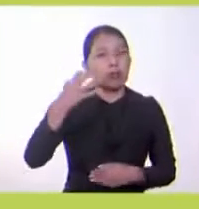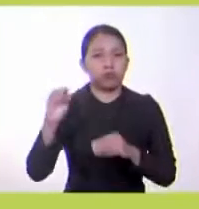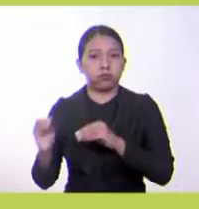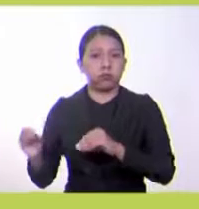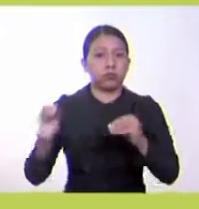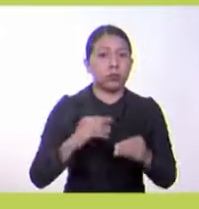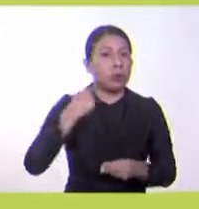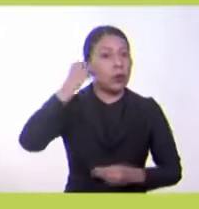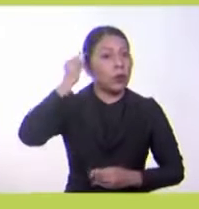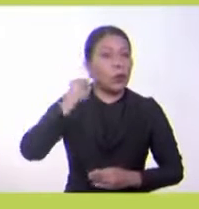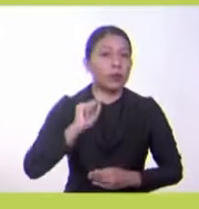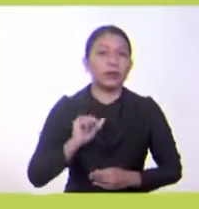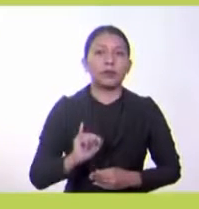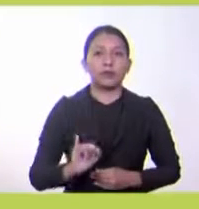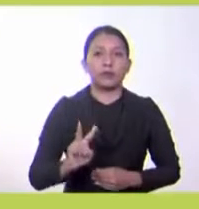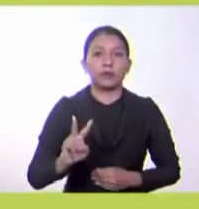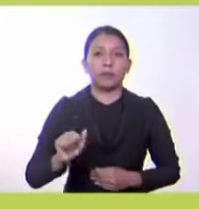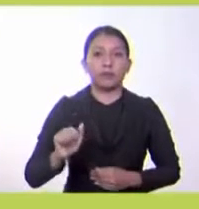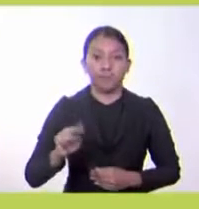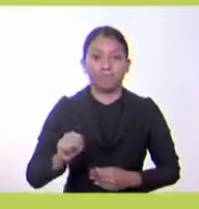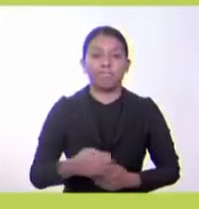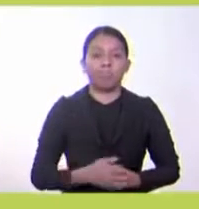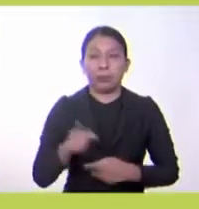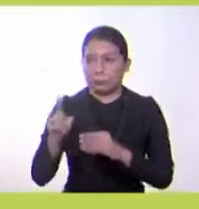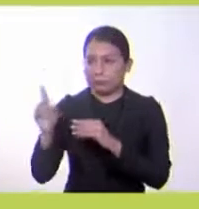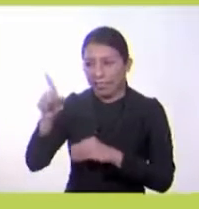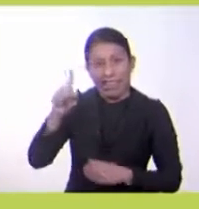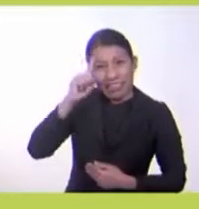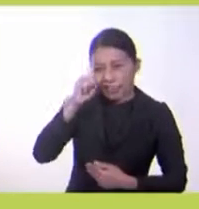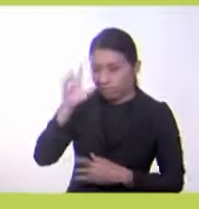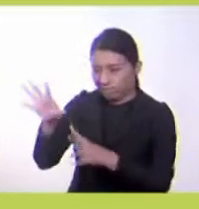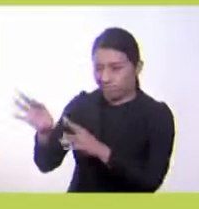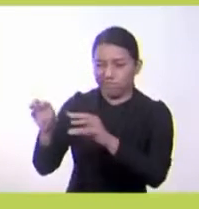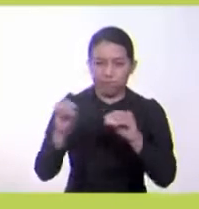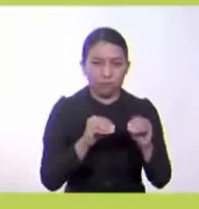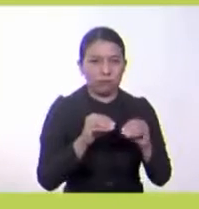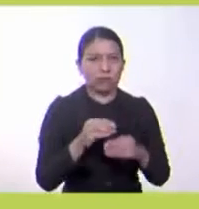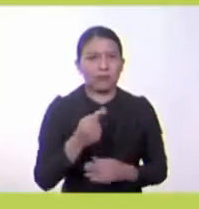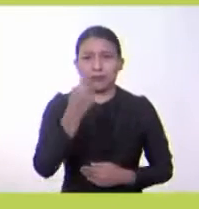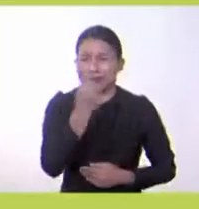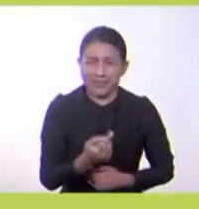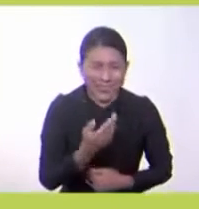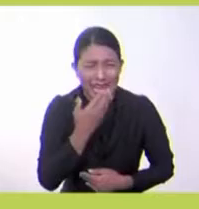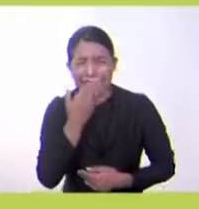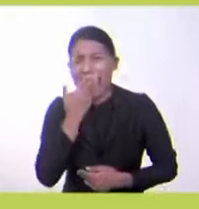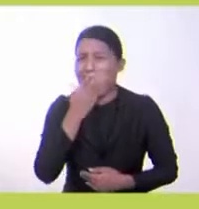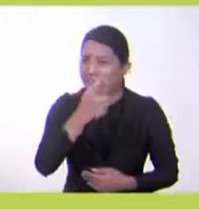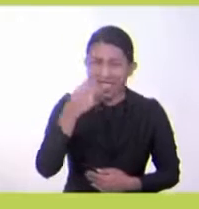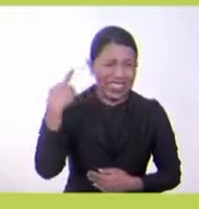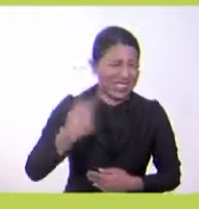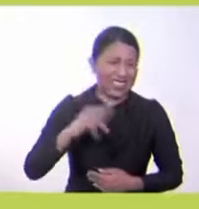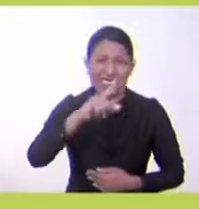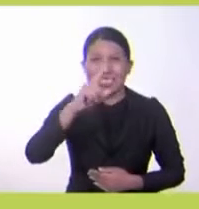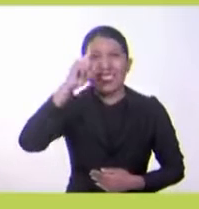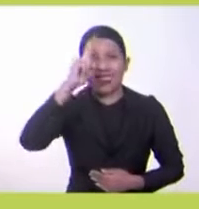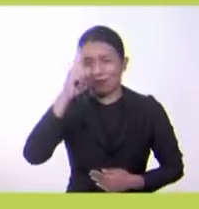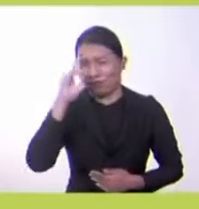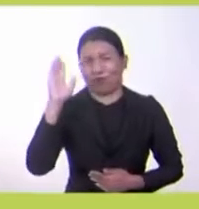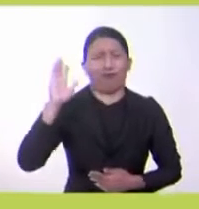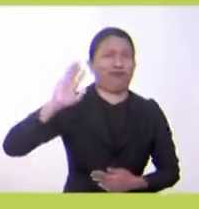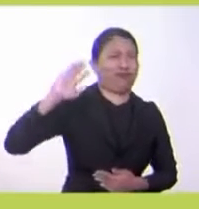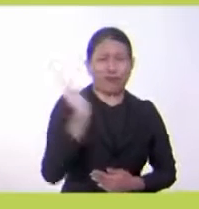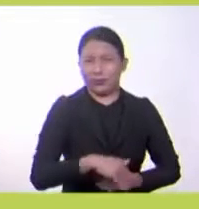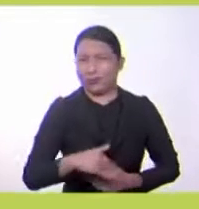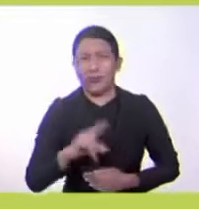Wallen. Lamentablemente, este científico incluso fue ridiculizado. Sus ideas se consideraron absurdas